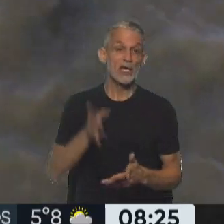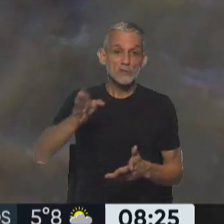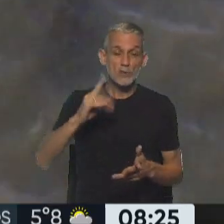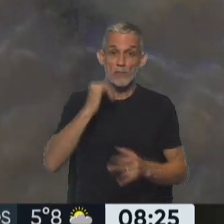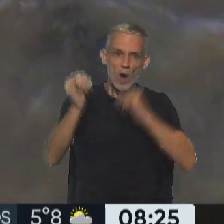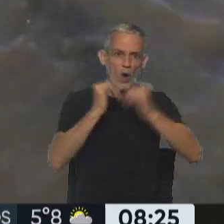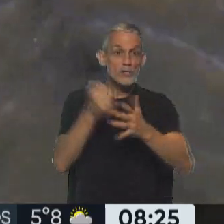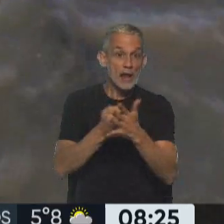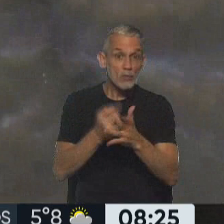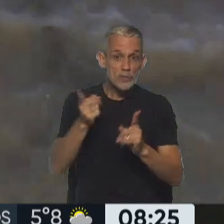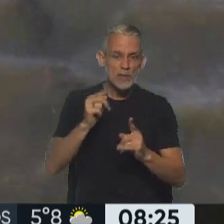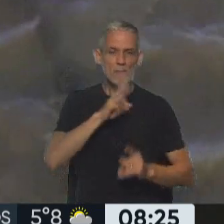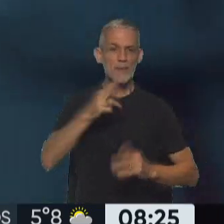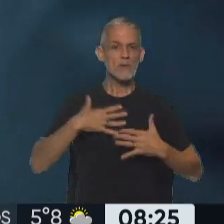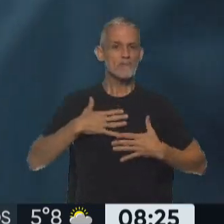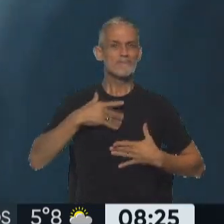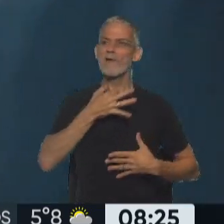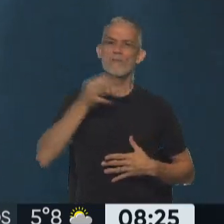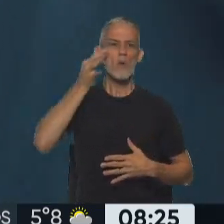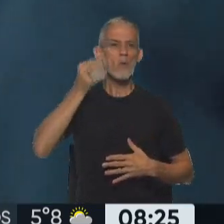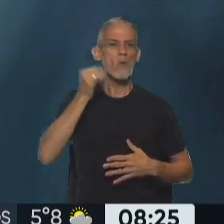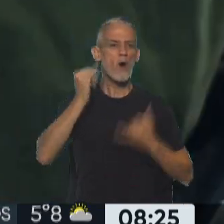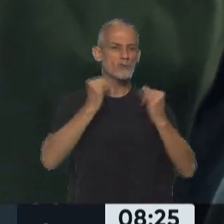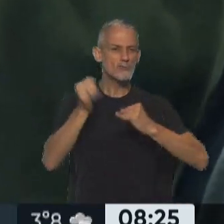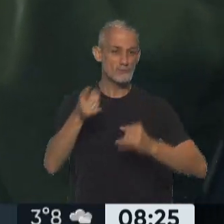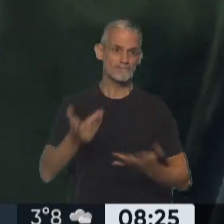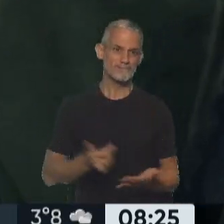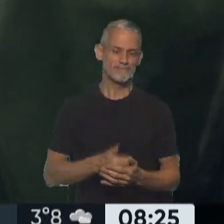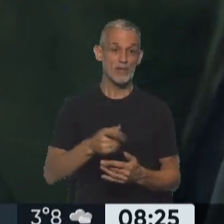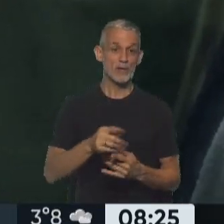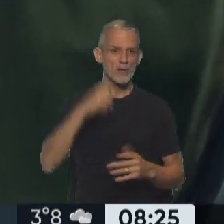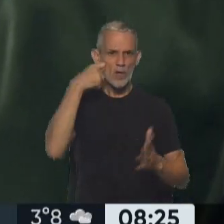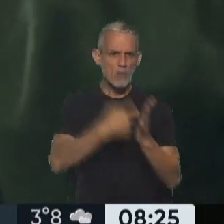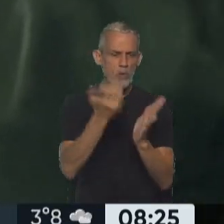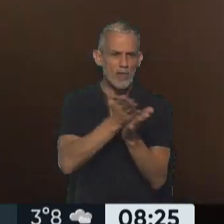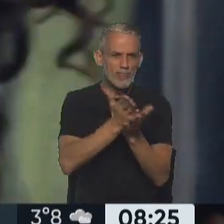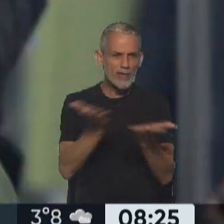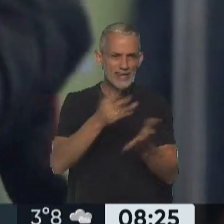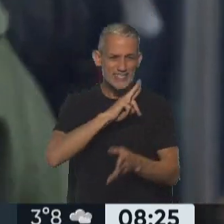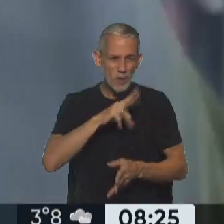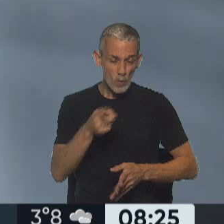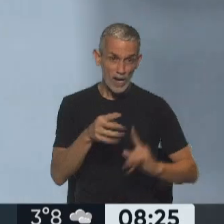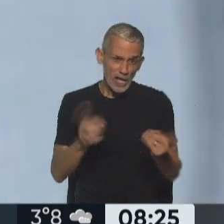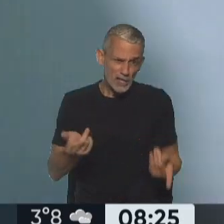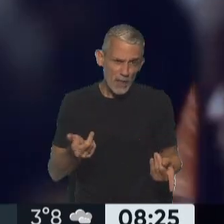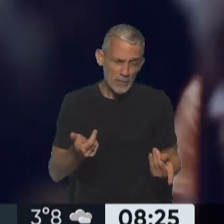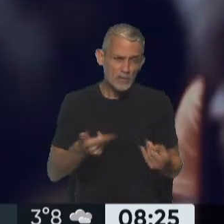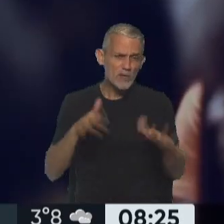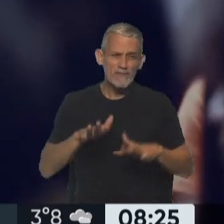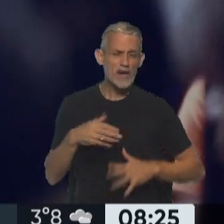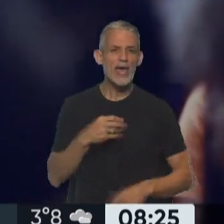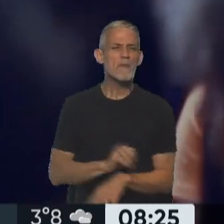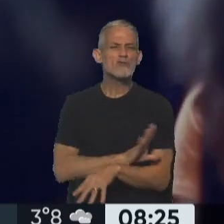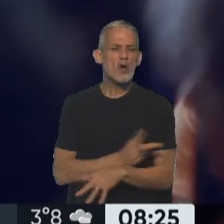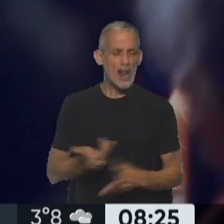relatar la lucha desde las mujeres originarias es muy importante están siendo vulneradas en sus derechos que también son vulnerables en sus